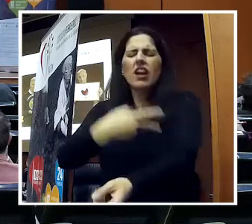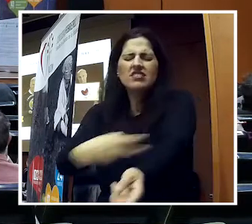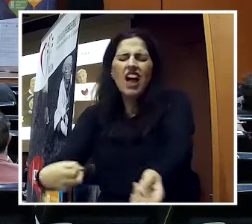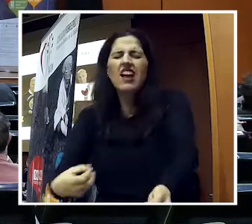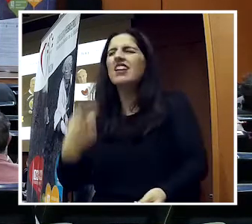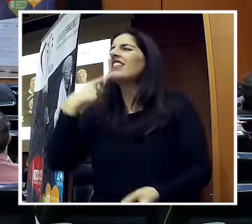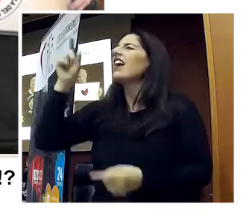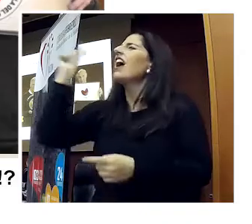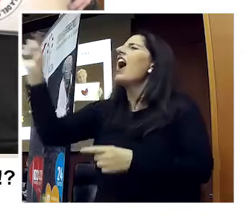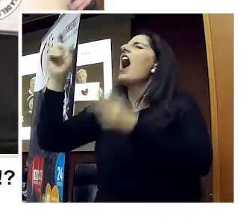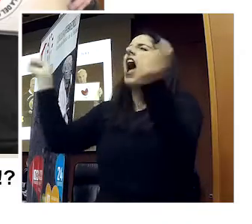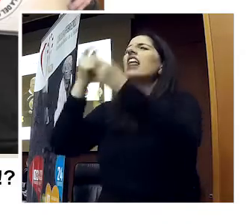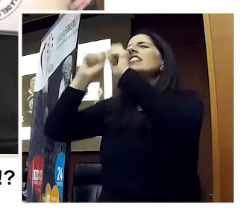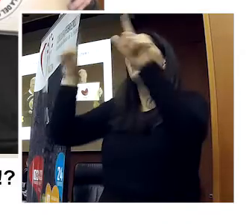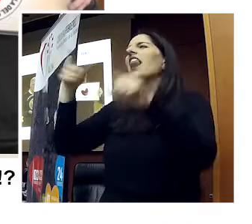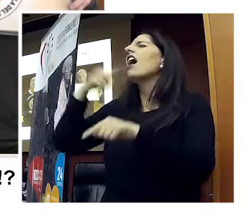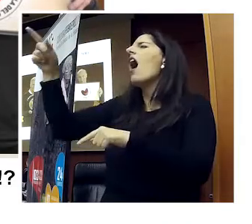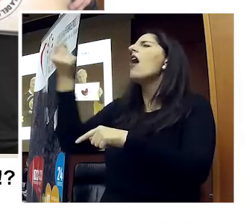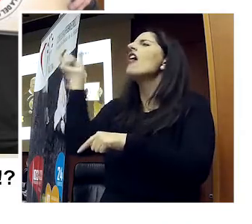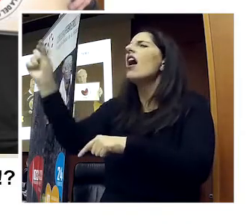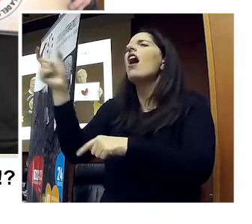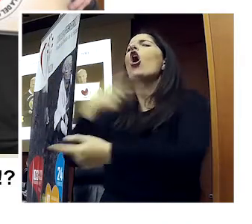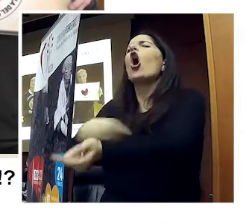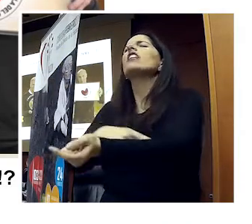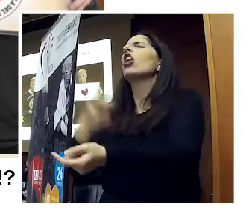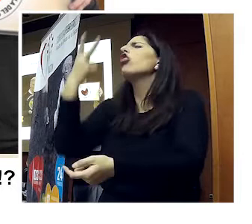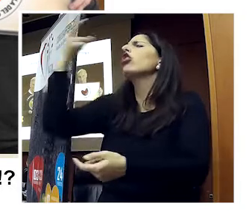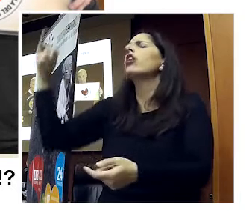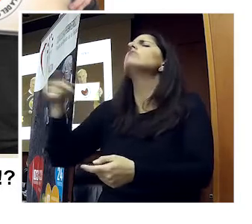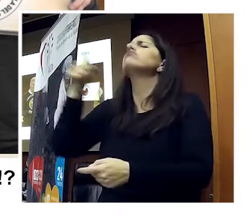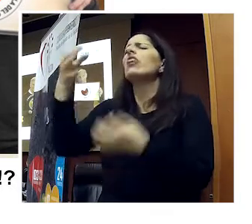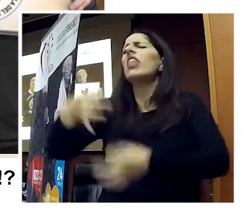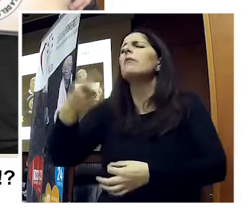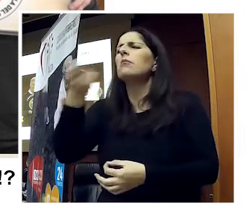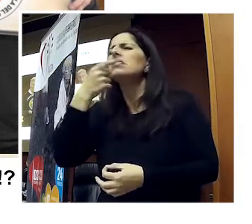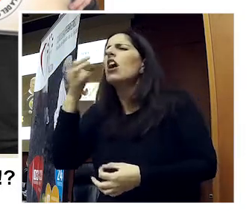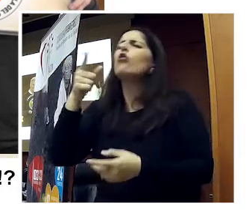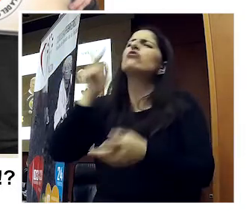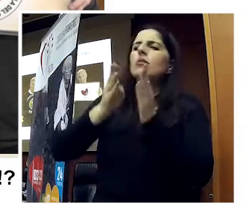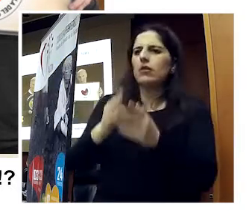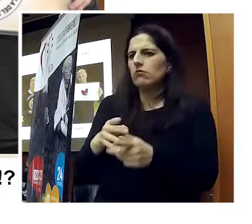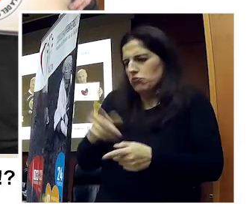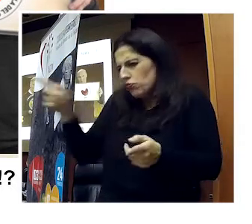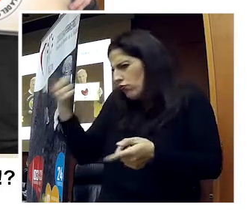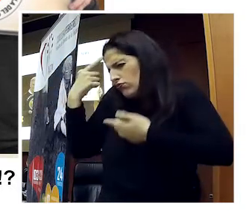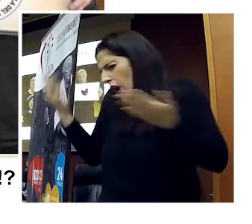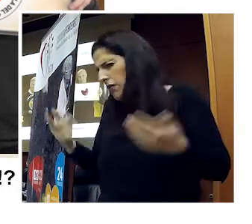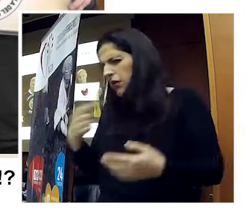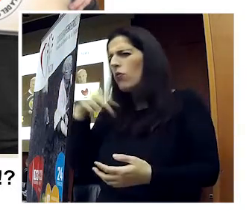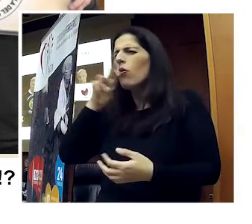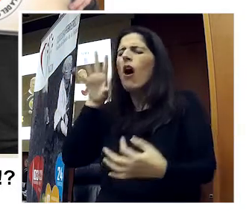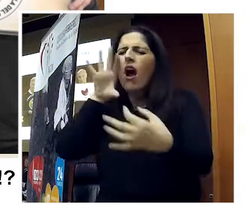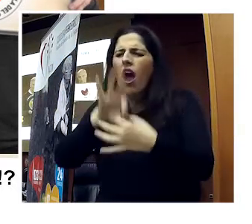estos anuncios a mí me chirría, ¿no? Yo no lo puedo, porque me parece una barbaridad y además, bueno, me da cierta cosa de